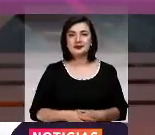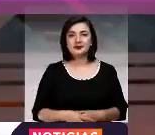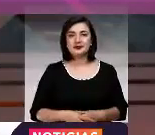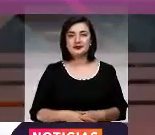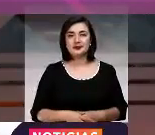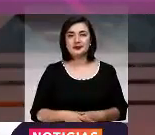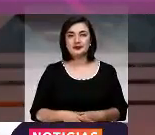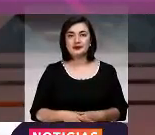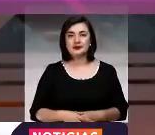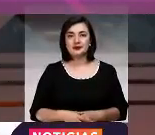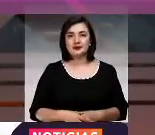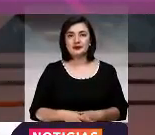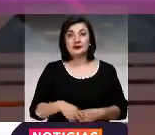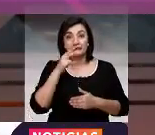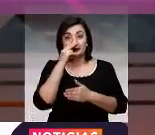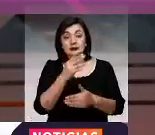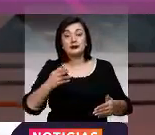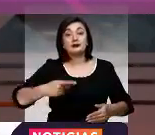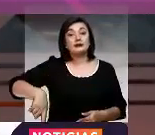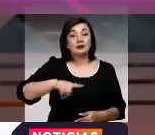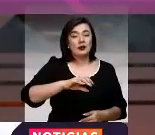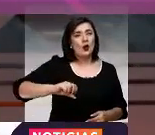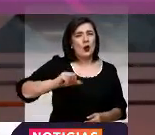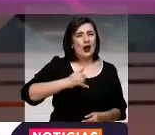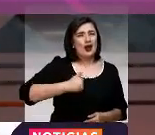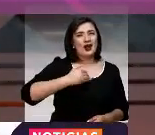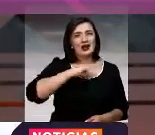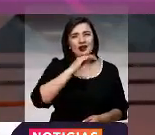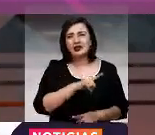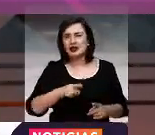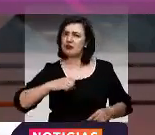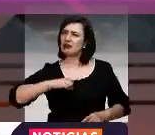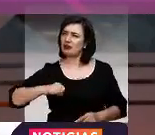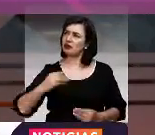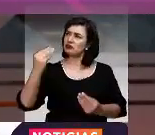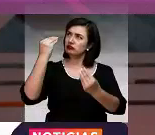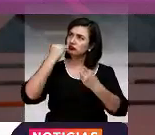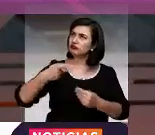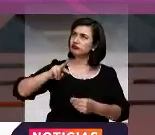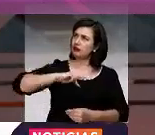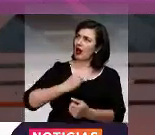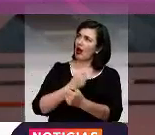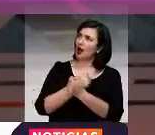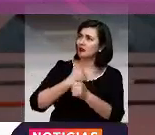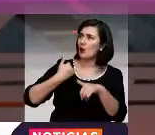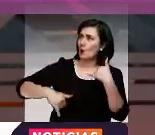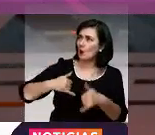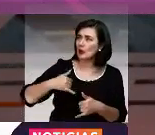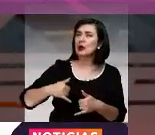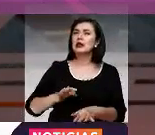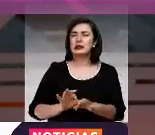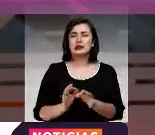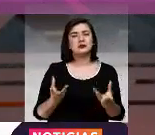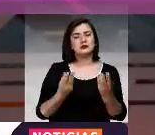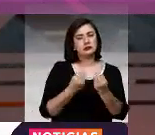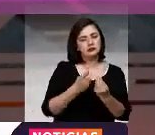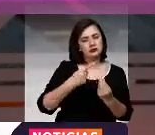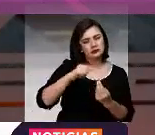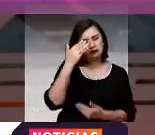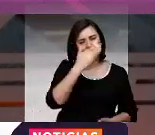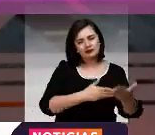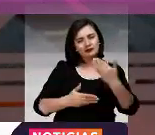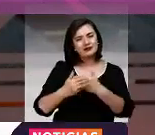Derecho que tienen los niños, niñas y adolescentes a una crianza amorosa y más juego fue analizado por varios de ellos a través de